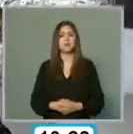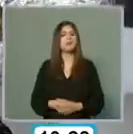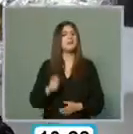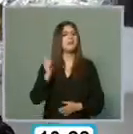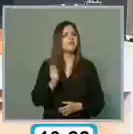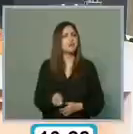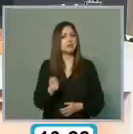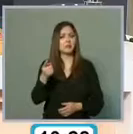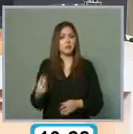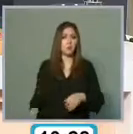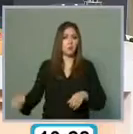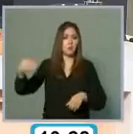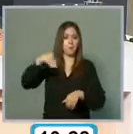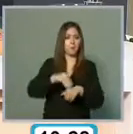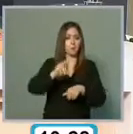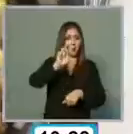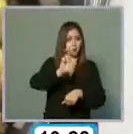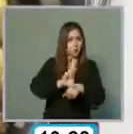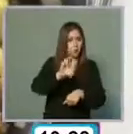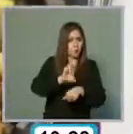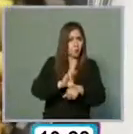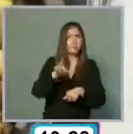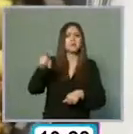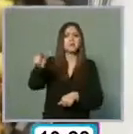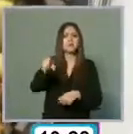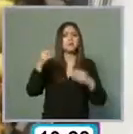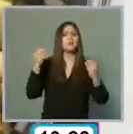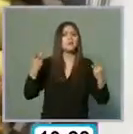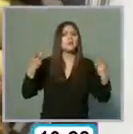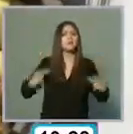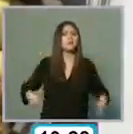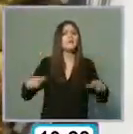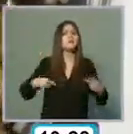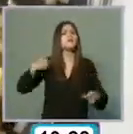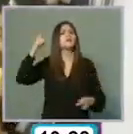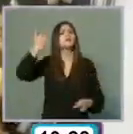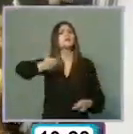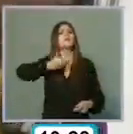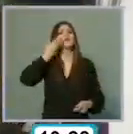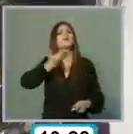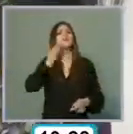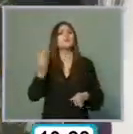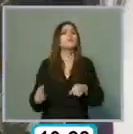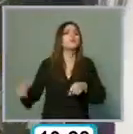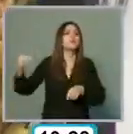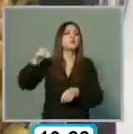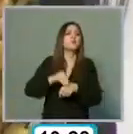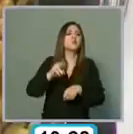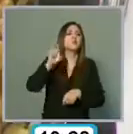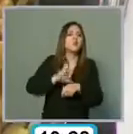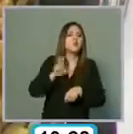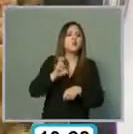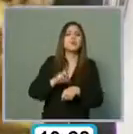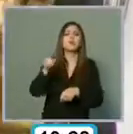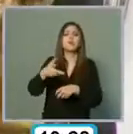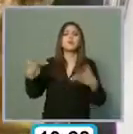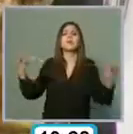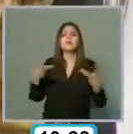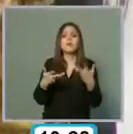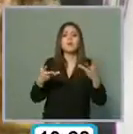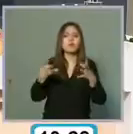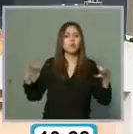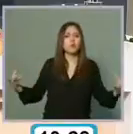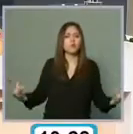es un platillo, pues que lo consumen mucho allá, es como muy local, como algo para hacerlo y reunir a la familia. Ok.